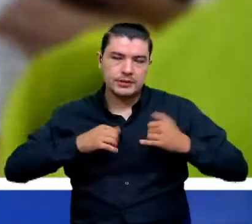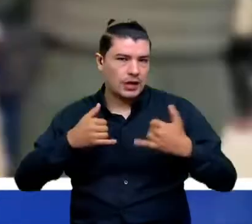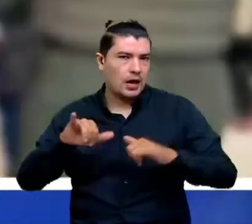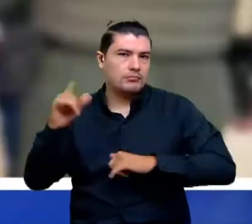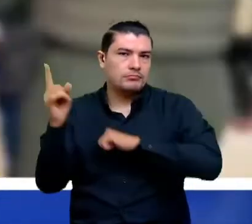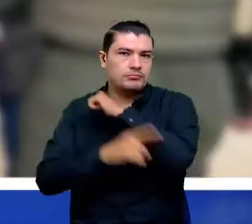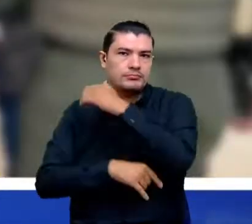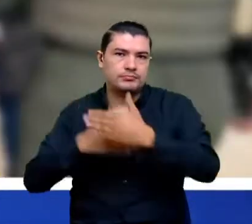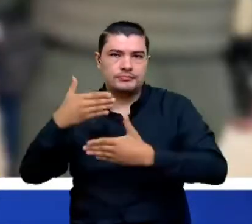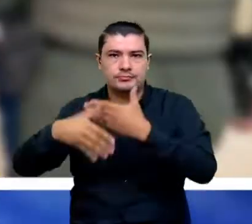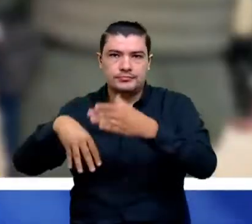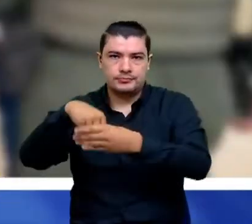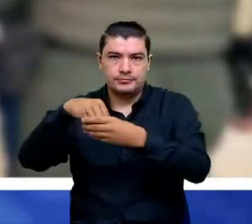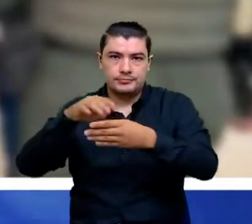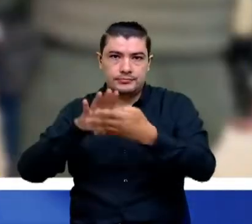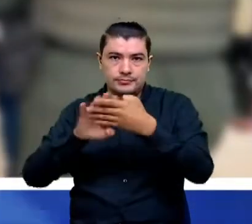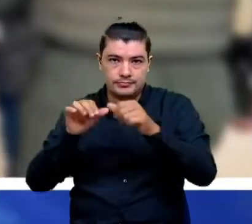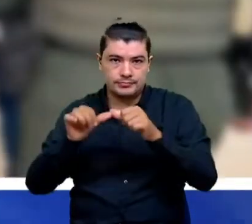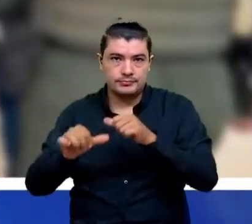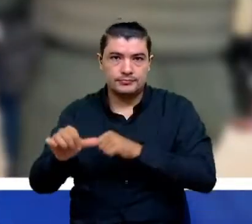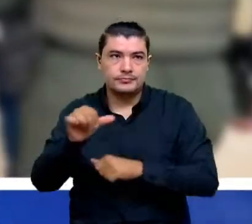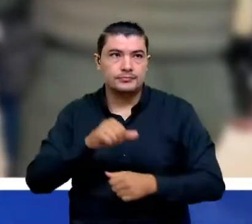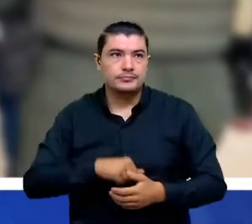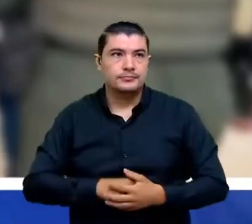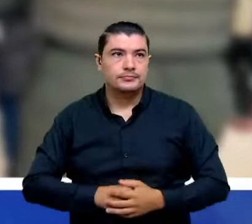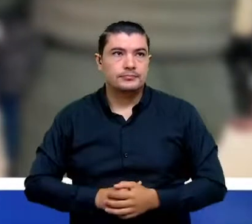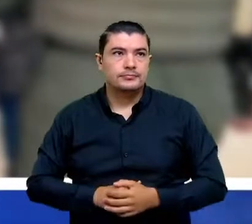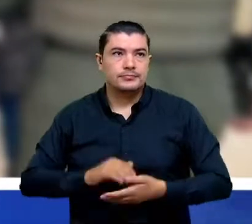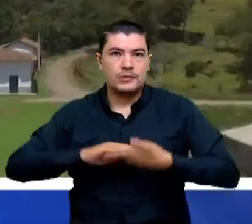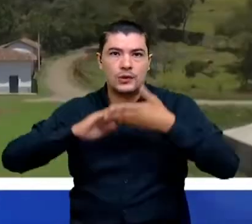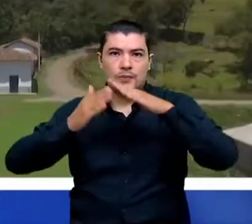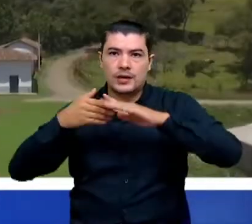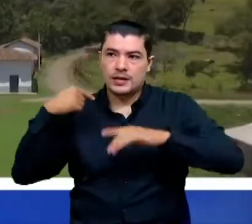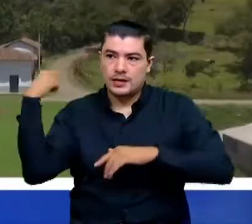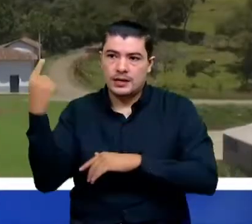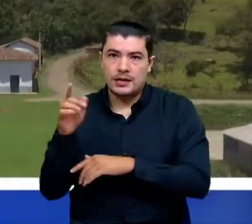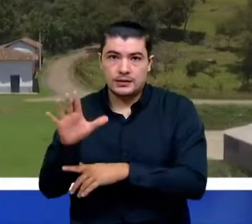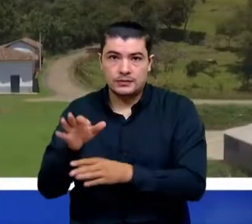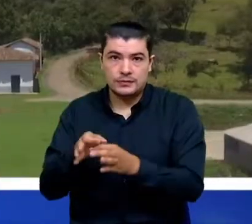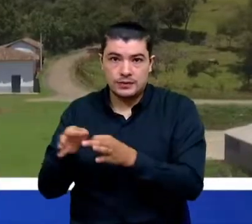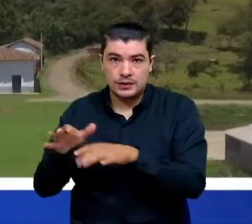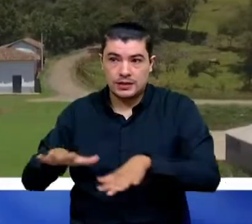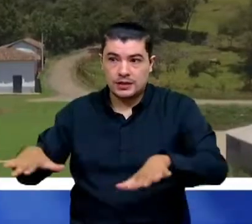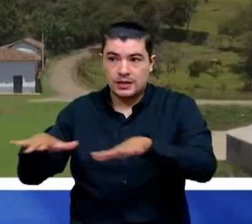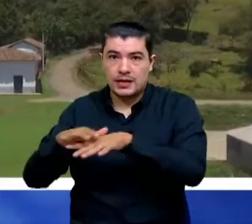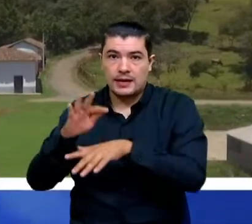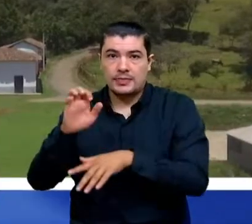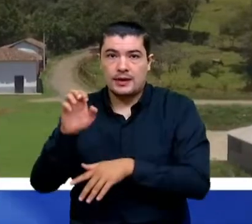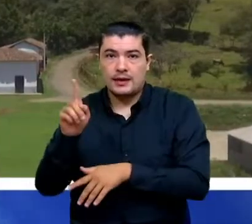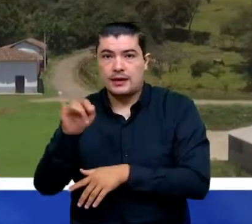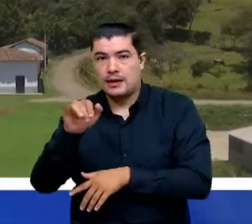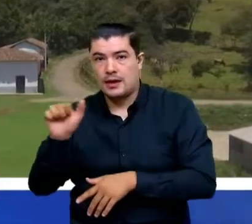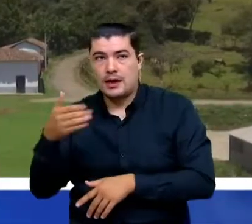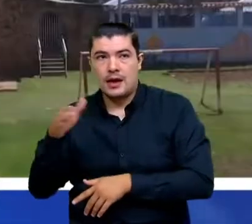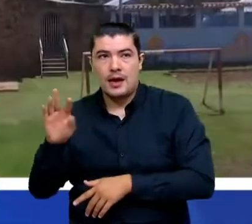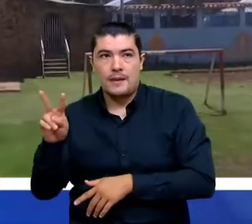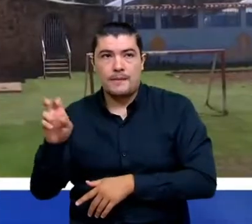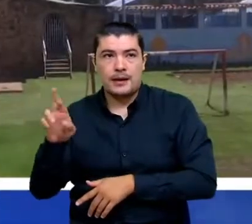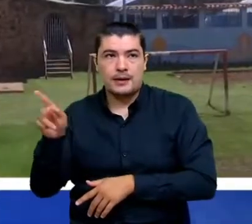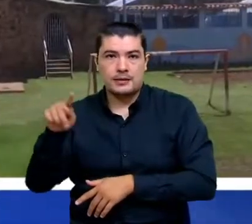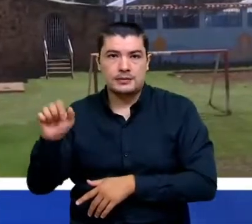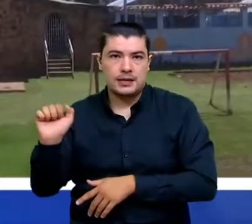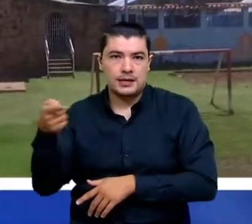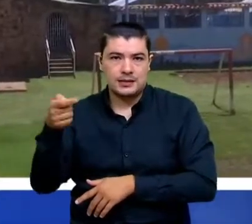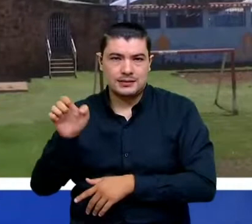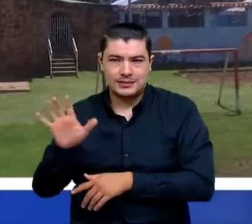dado las diferentes quejas que ha presentado la comunidad del tec ya versalles y demás sectores continuos